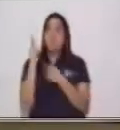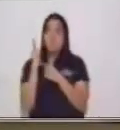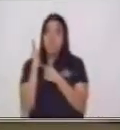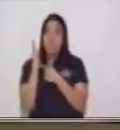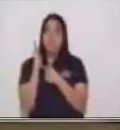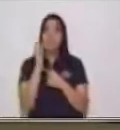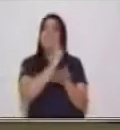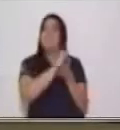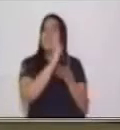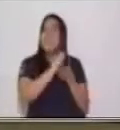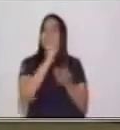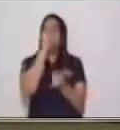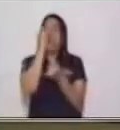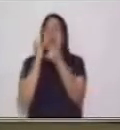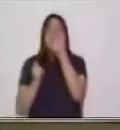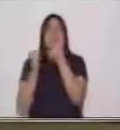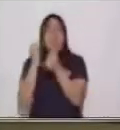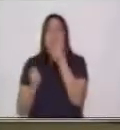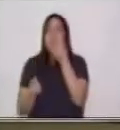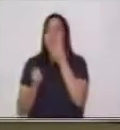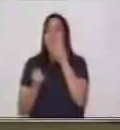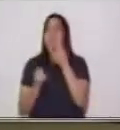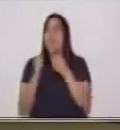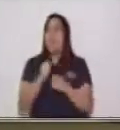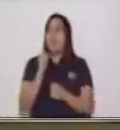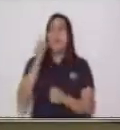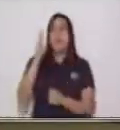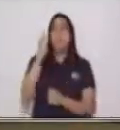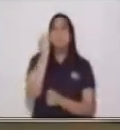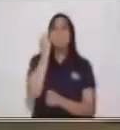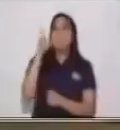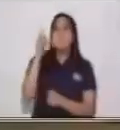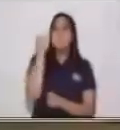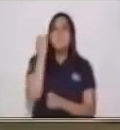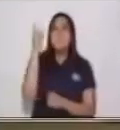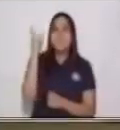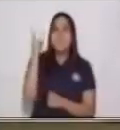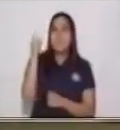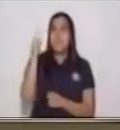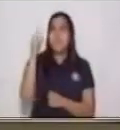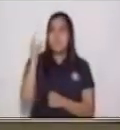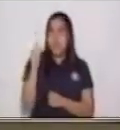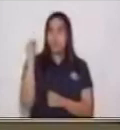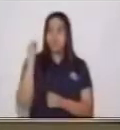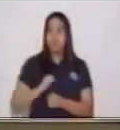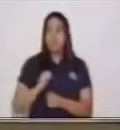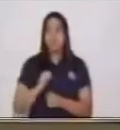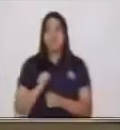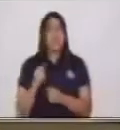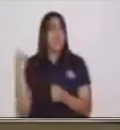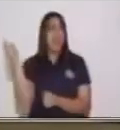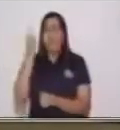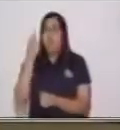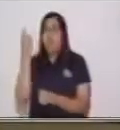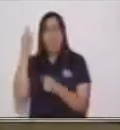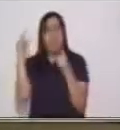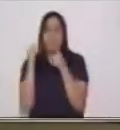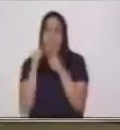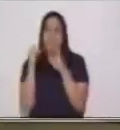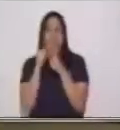que terminan en bilidad. Aquí hay una excepción. La única palabra que no se escribe con B sino con V es